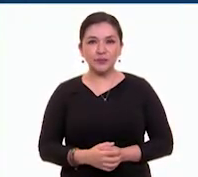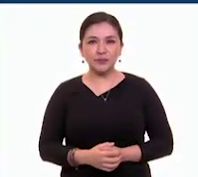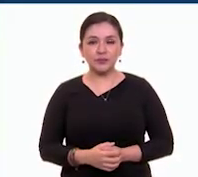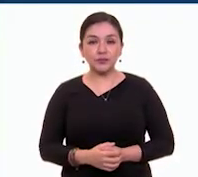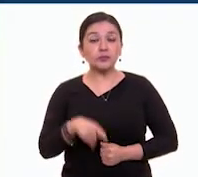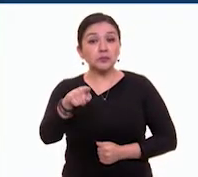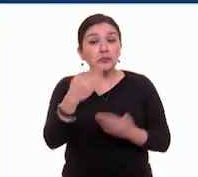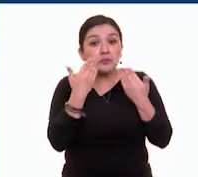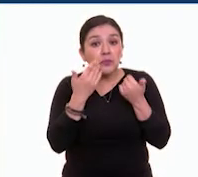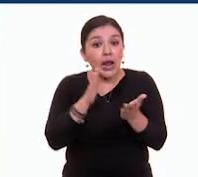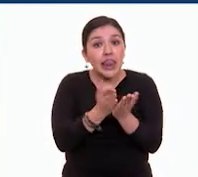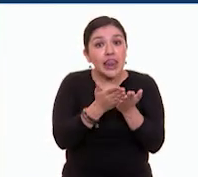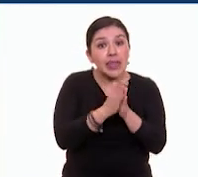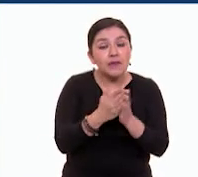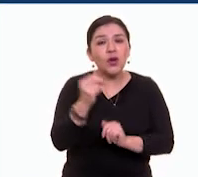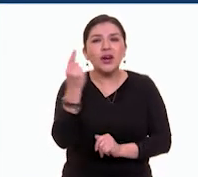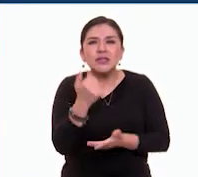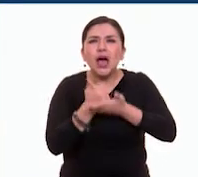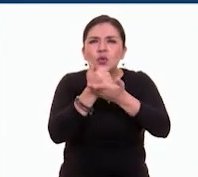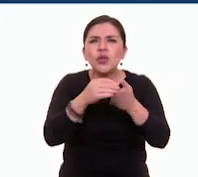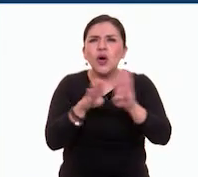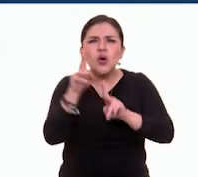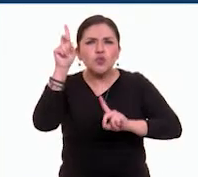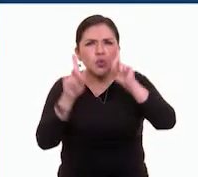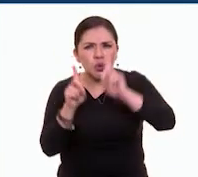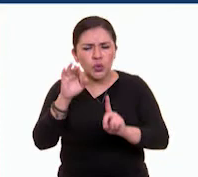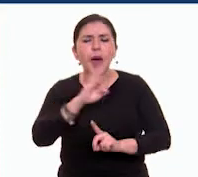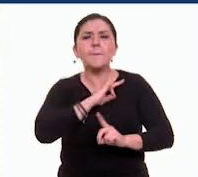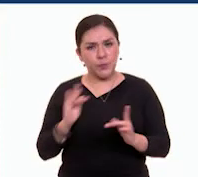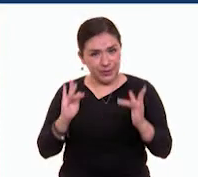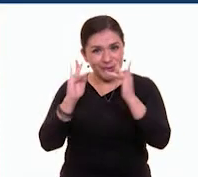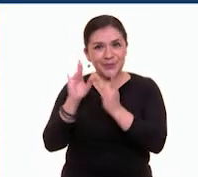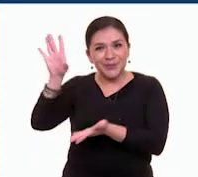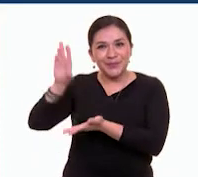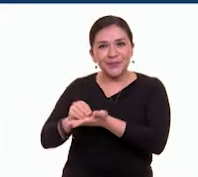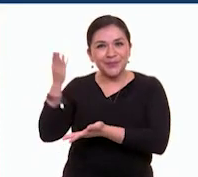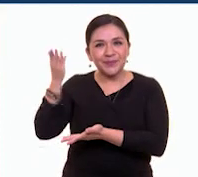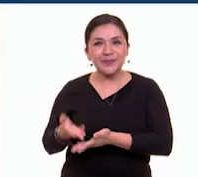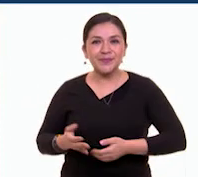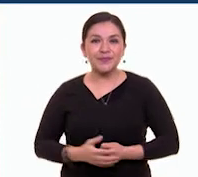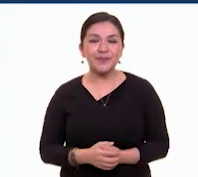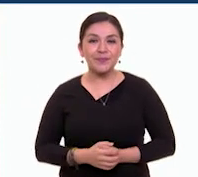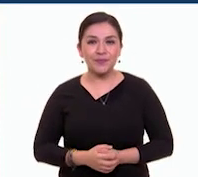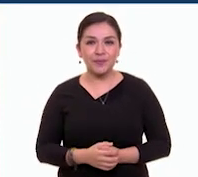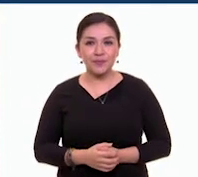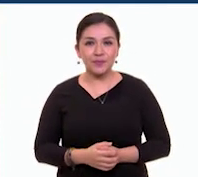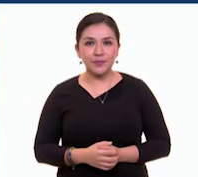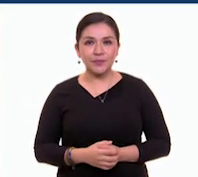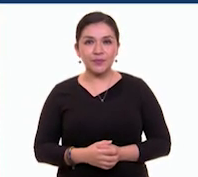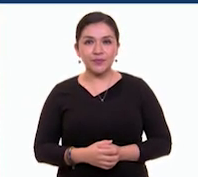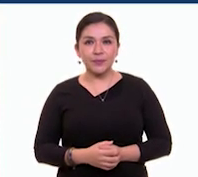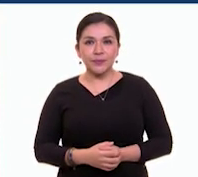Si no tienes el libro de texto o necesitas ayuda para responder las preguntas, contáctanos.